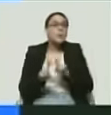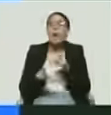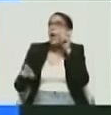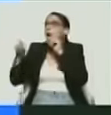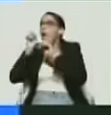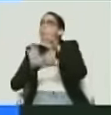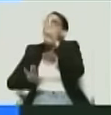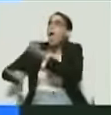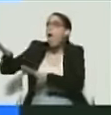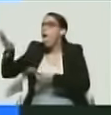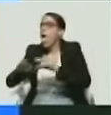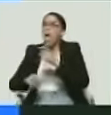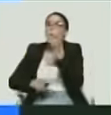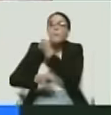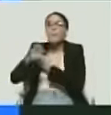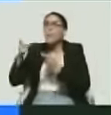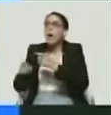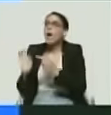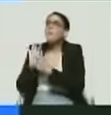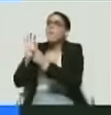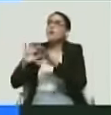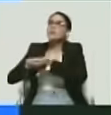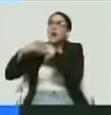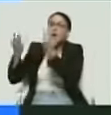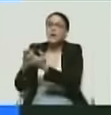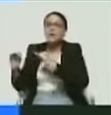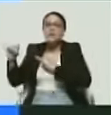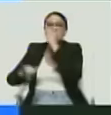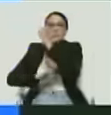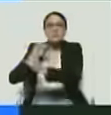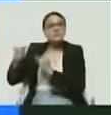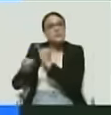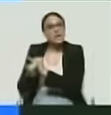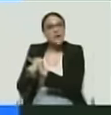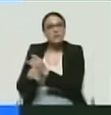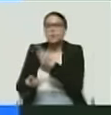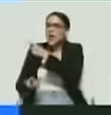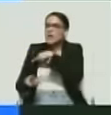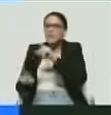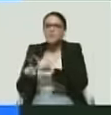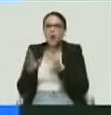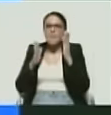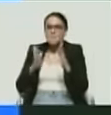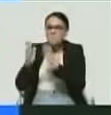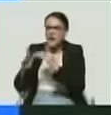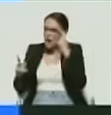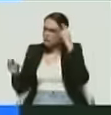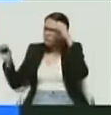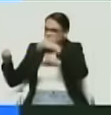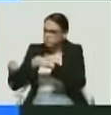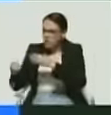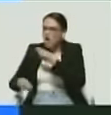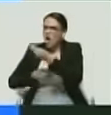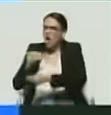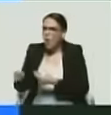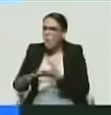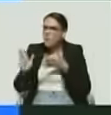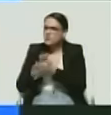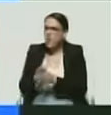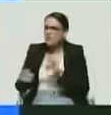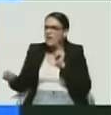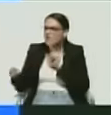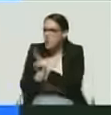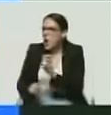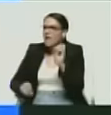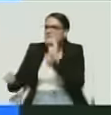montado toda su organización criminosa, incluido medios de